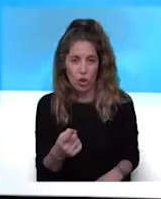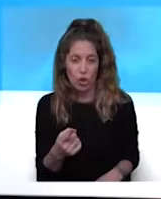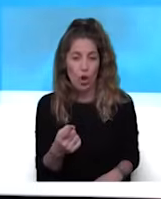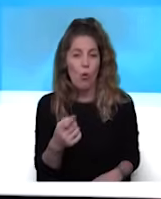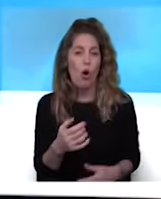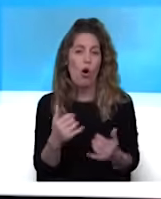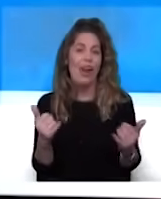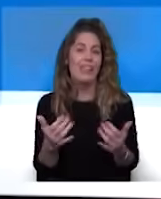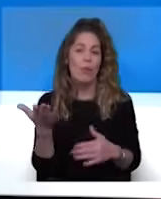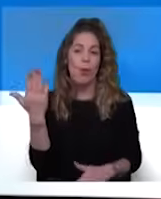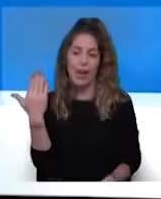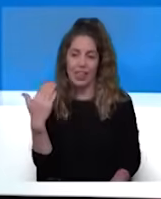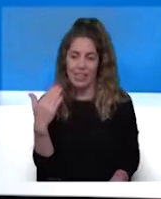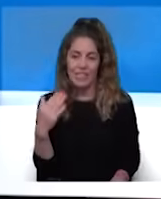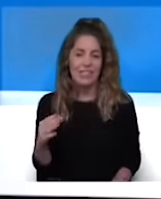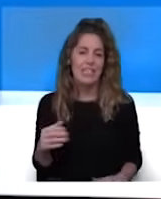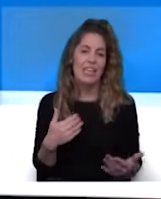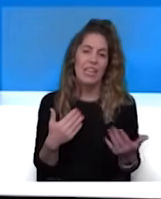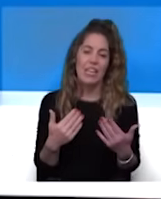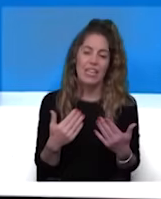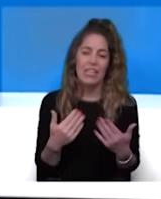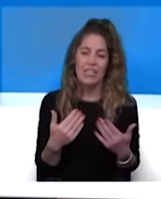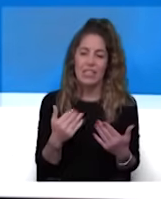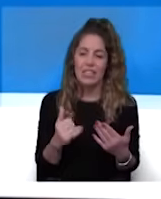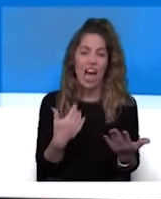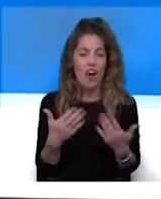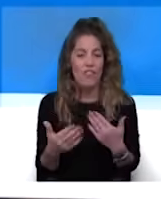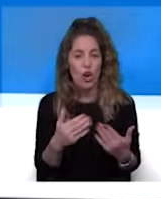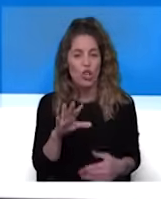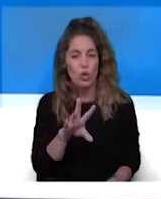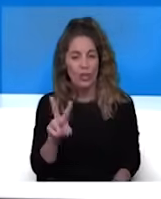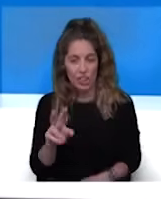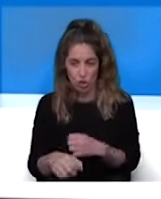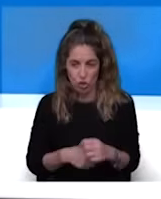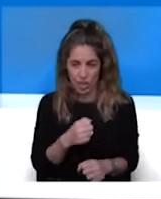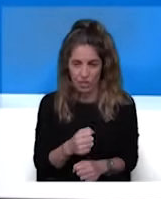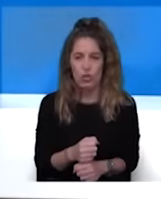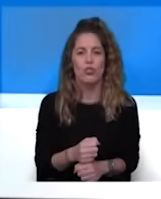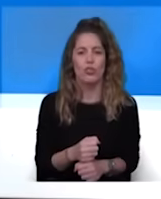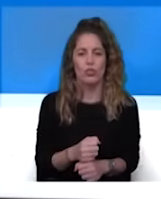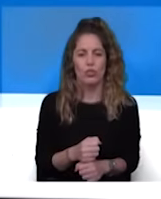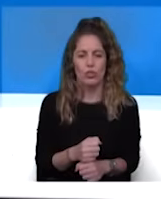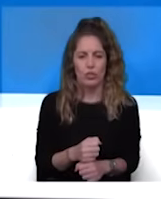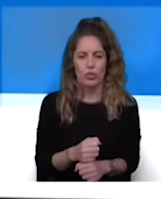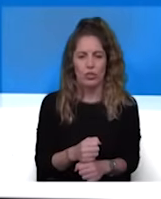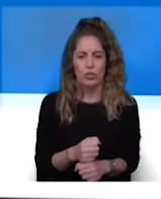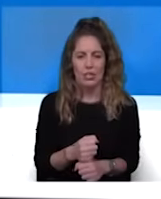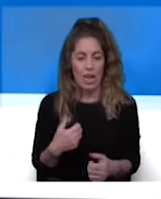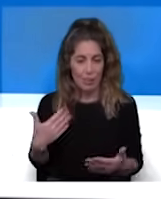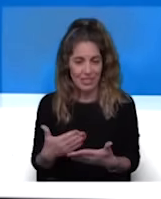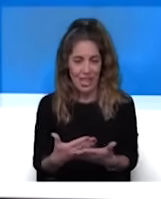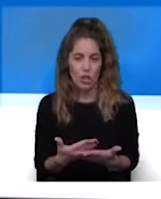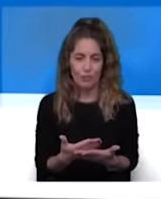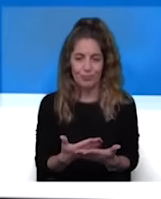máquina del tiempo hizo ahí unos unos Este habló de los 52 años este que que pasaron del tiempo